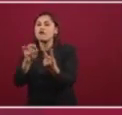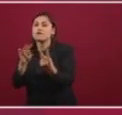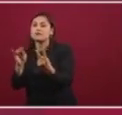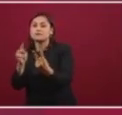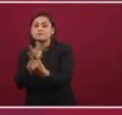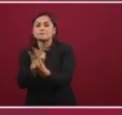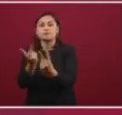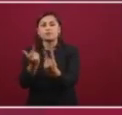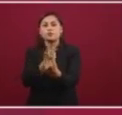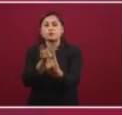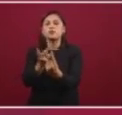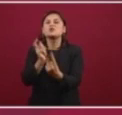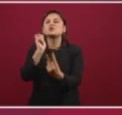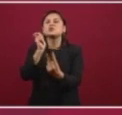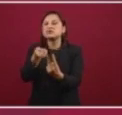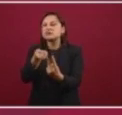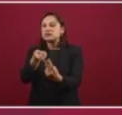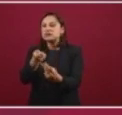créditos